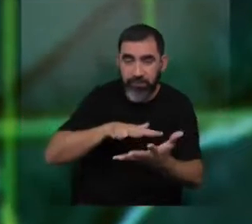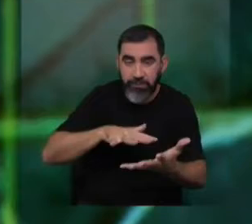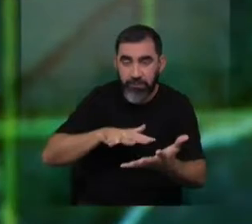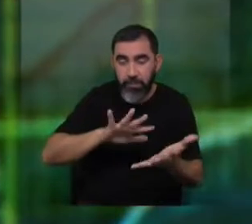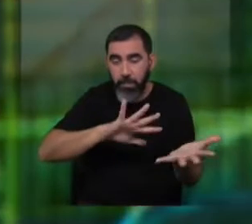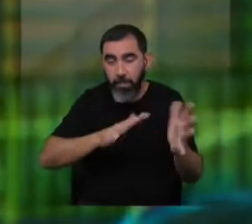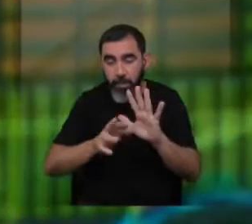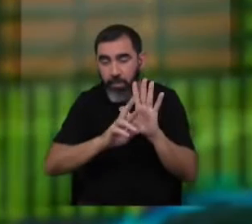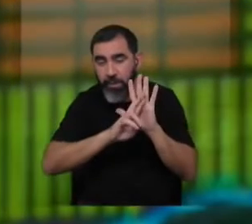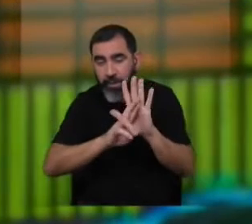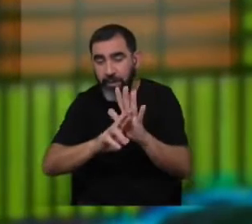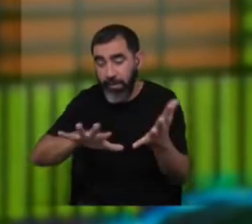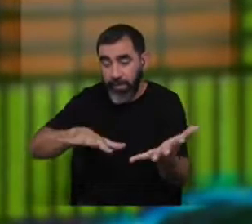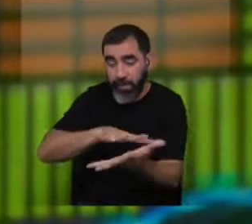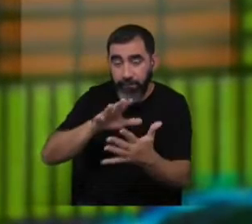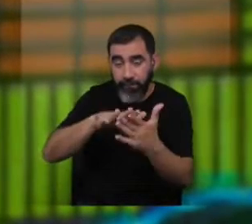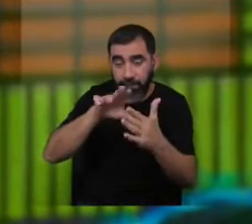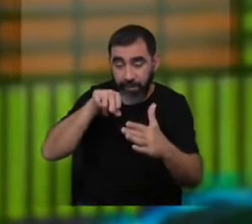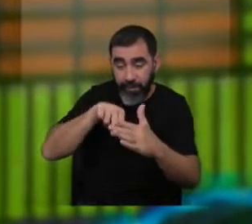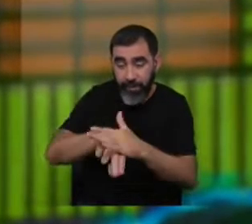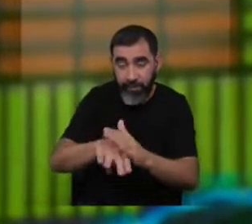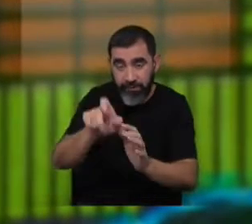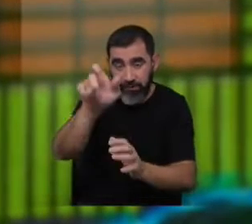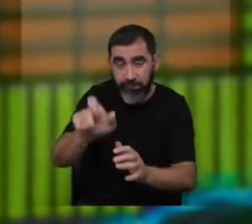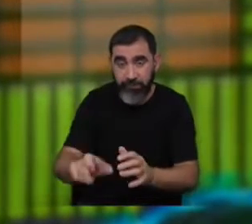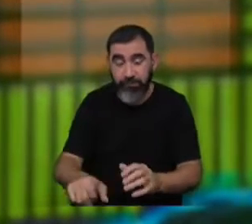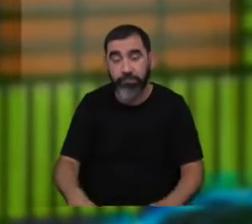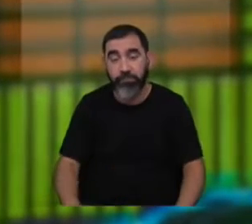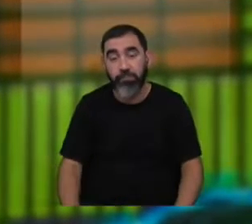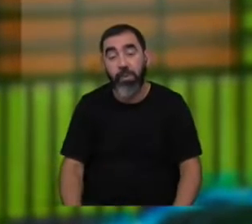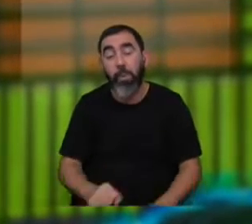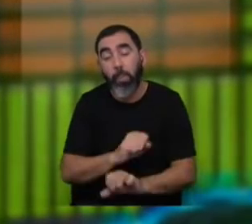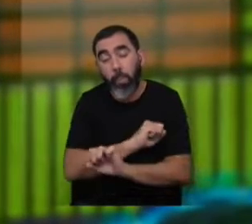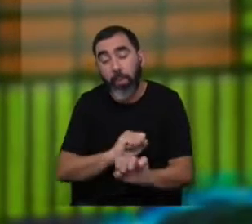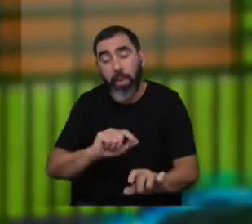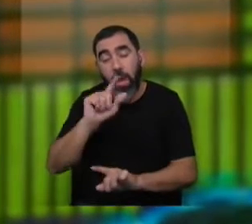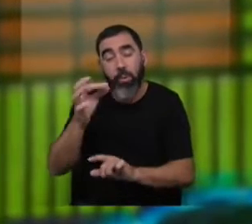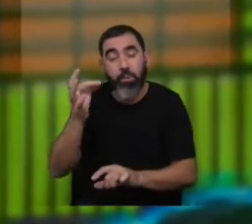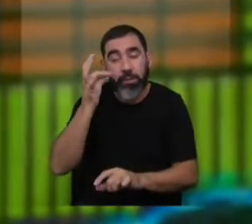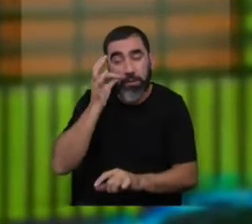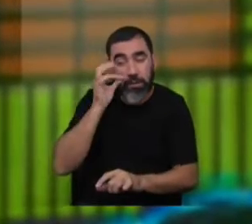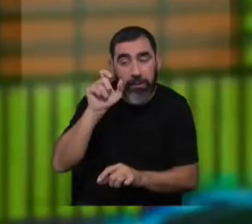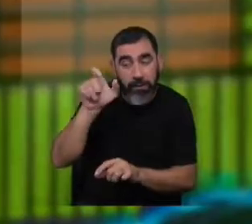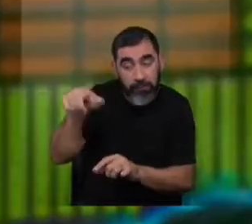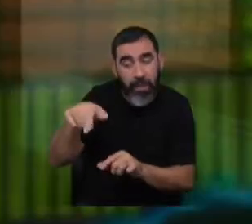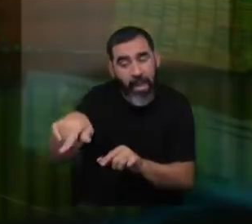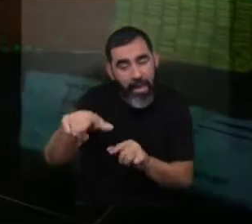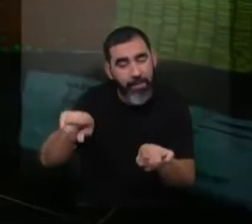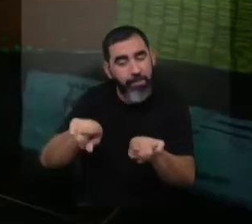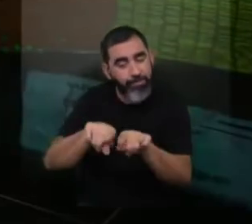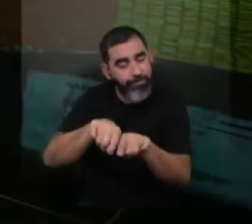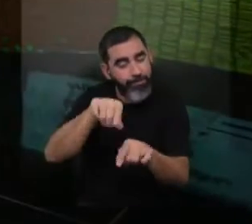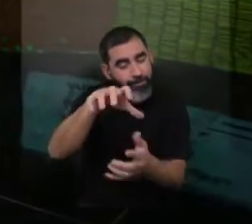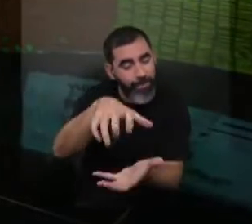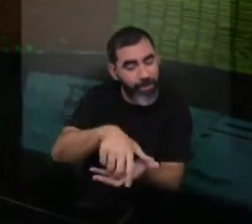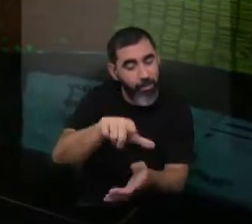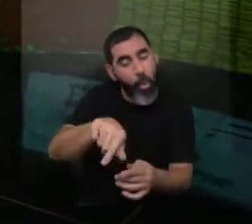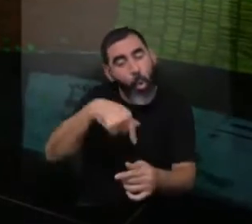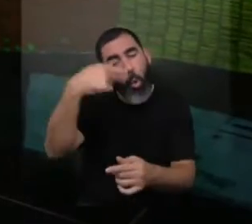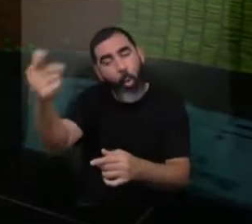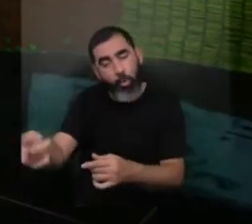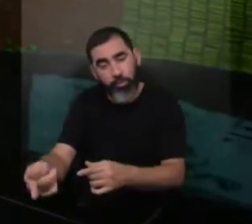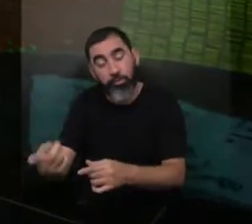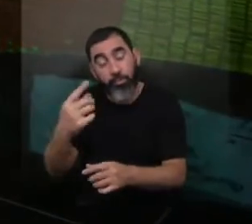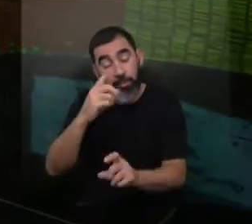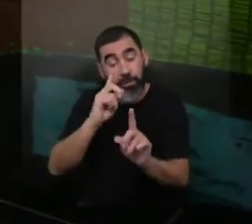referencias a ese enterramiento. Entonces podemos pensar que ciertos testimonios hablaban de ese lugar o de otro, pero también hay un